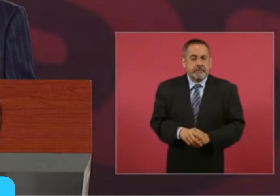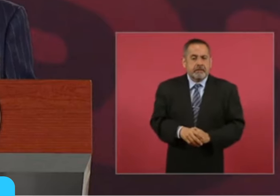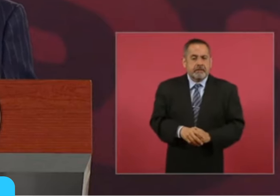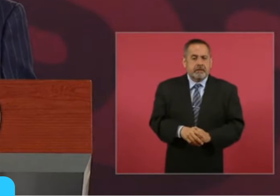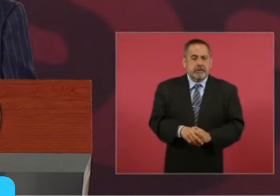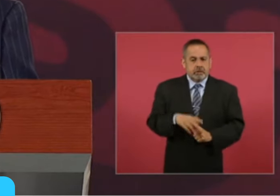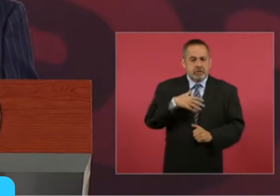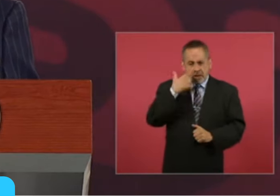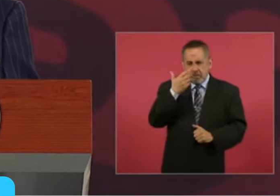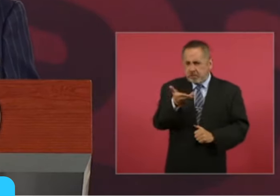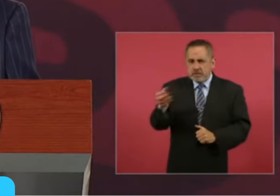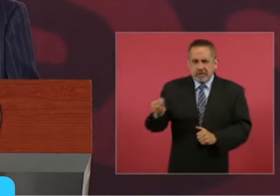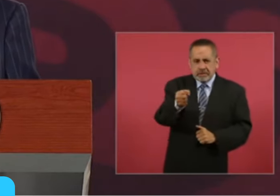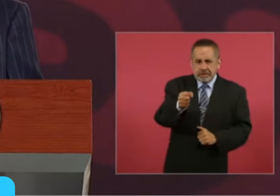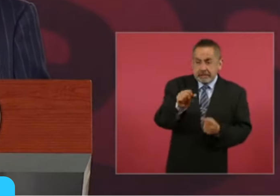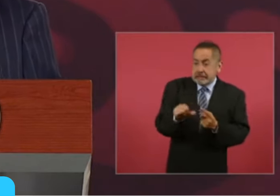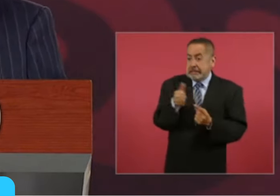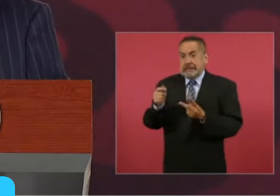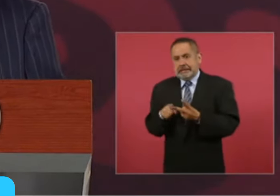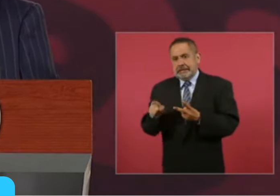quería proponerlo, nada más que encontré uno mejor,